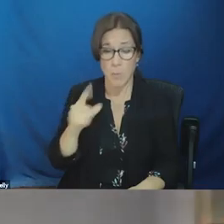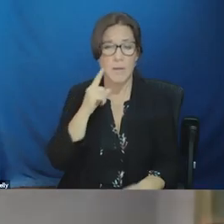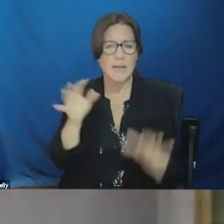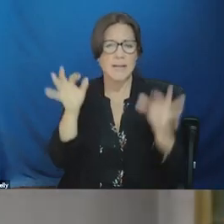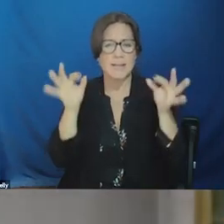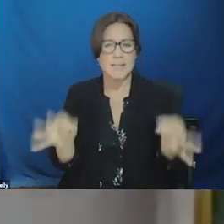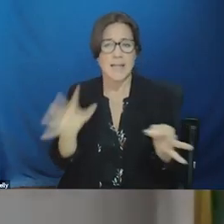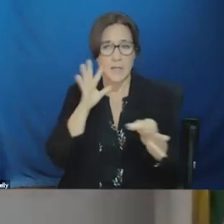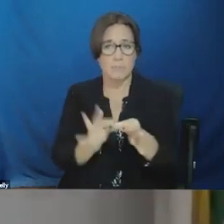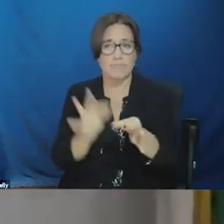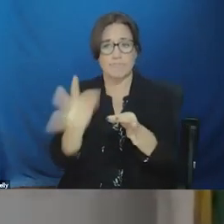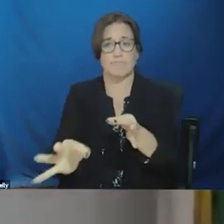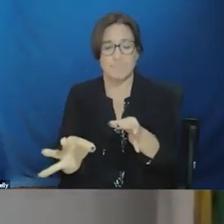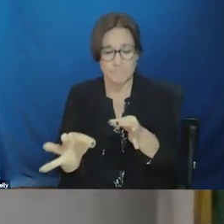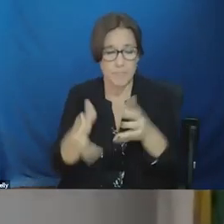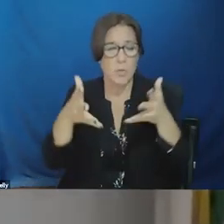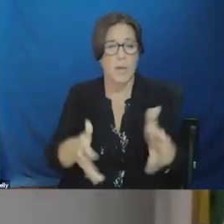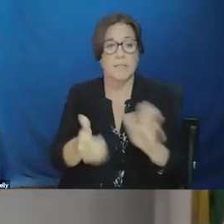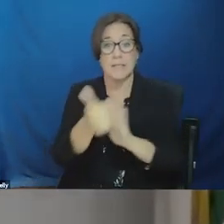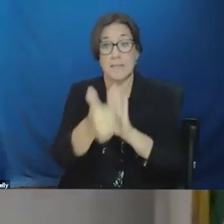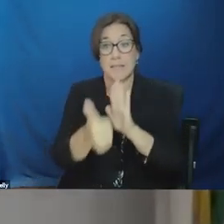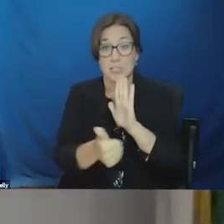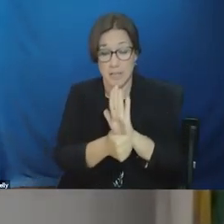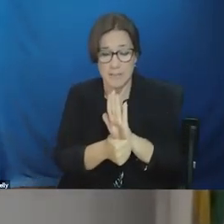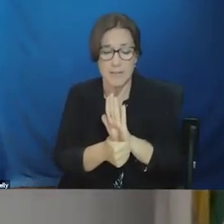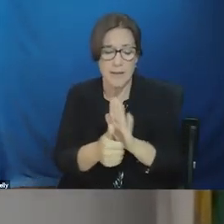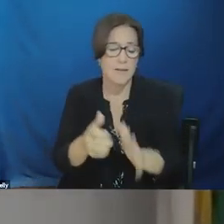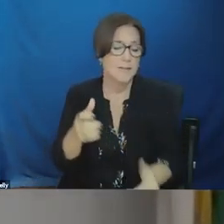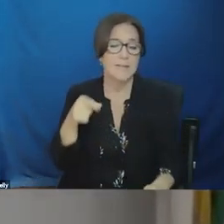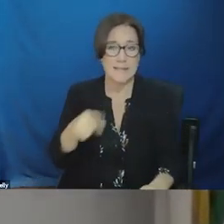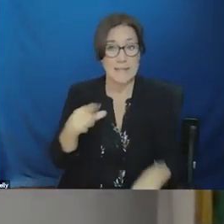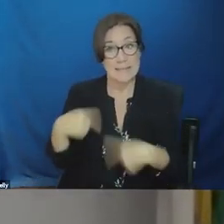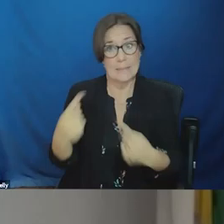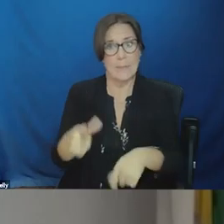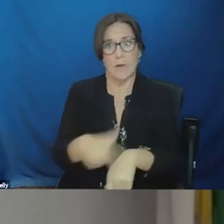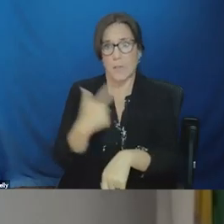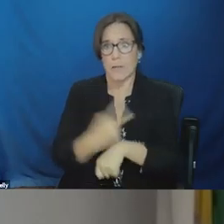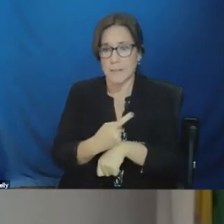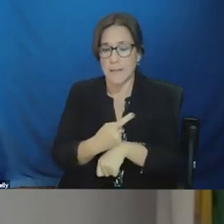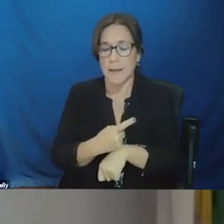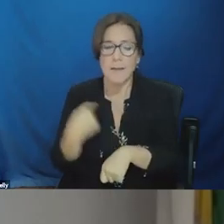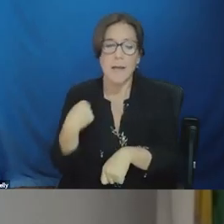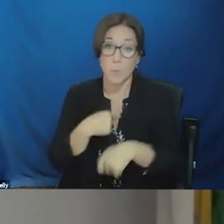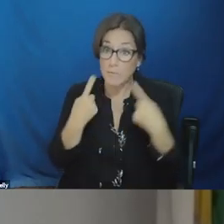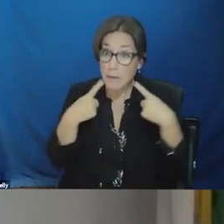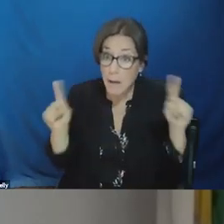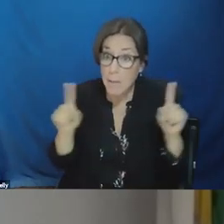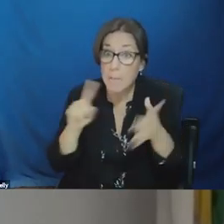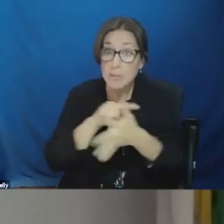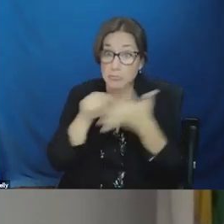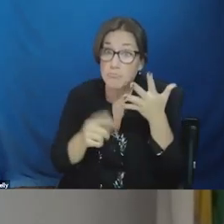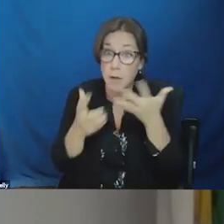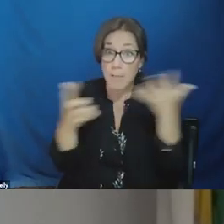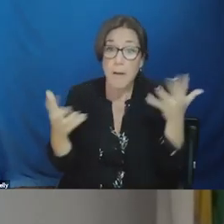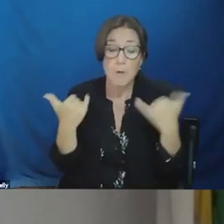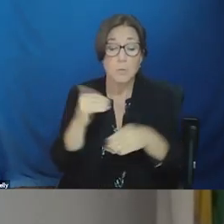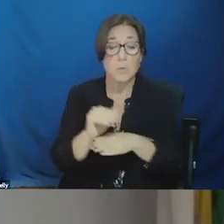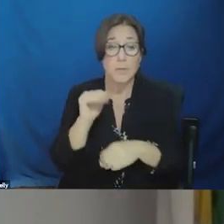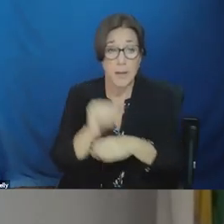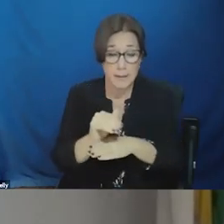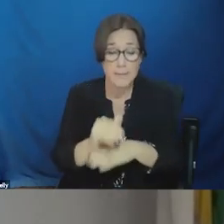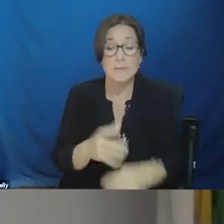decidido continuar todos los otros artículos para la futura reunión ya hemos hecho muchísimo trabajo esta noche